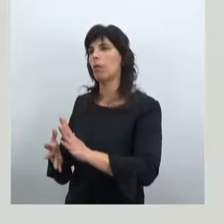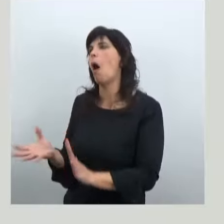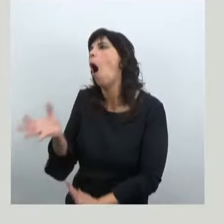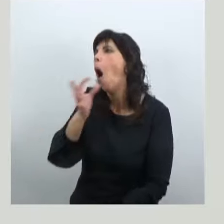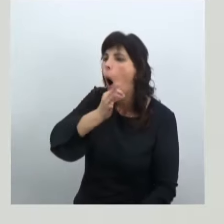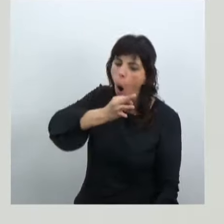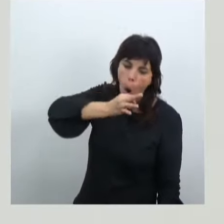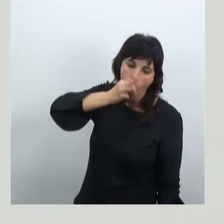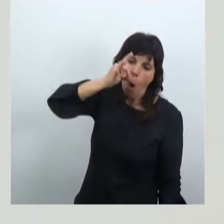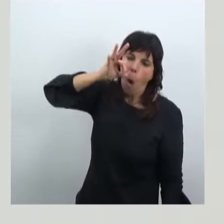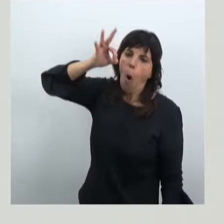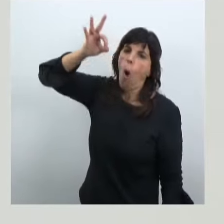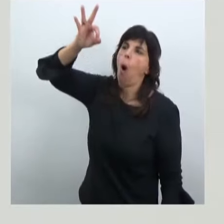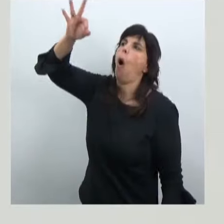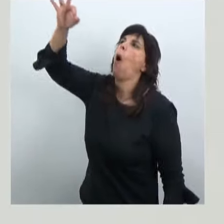Señor.